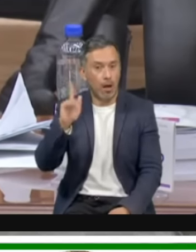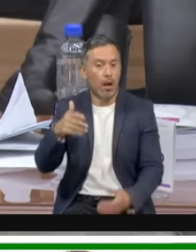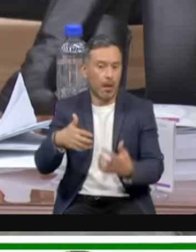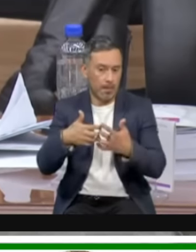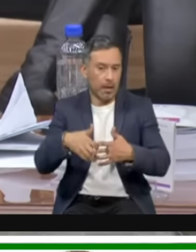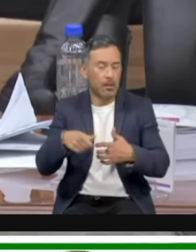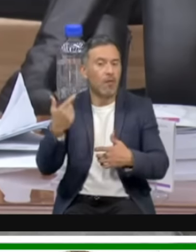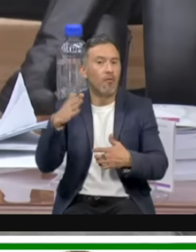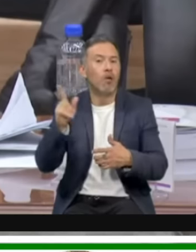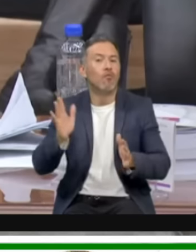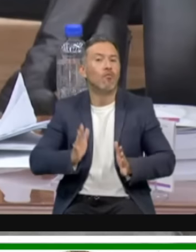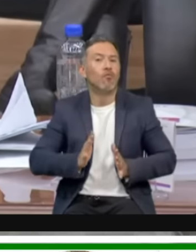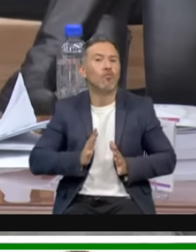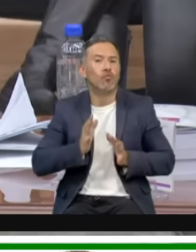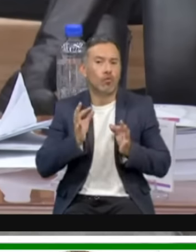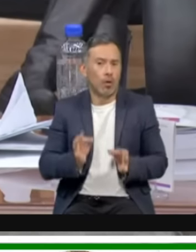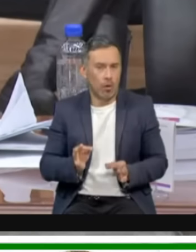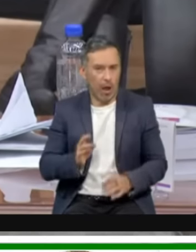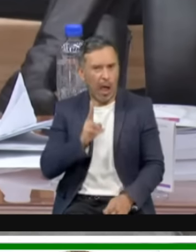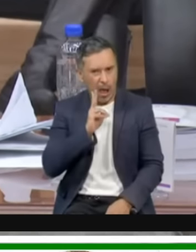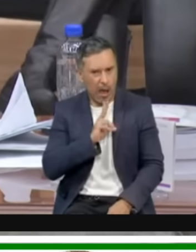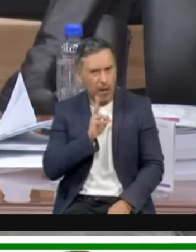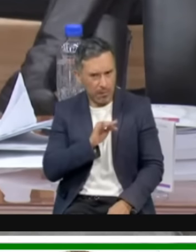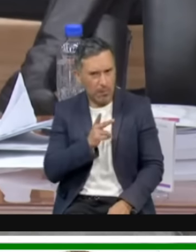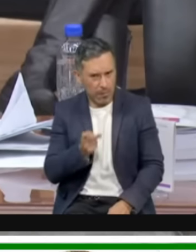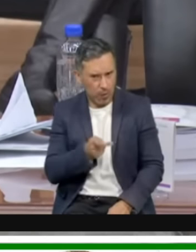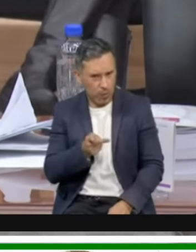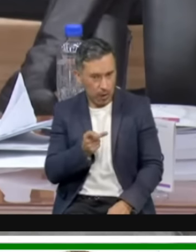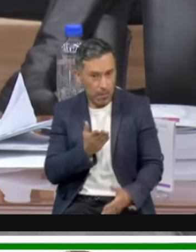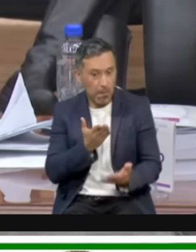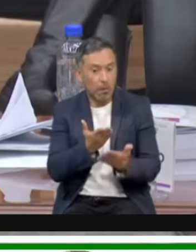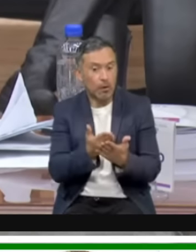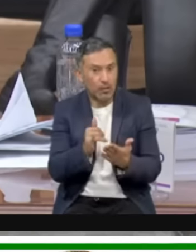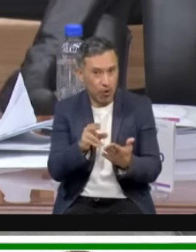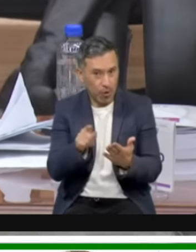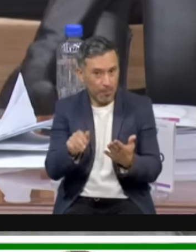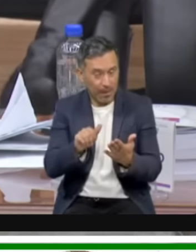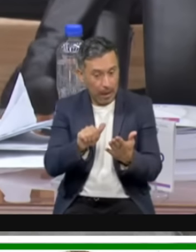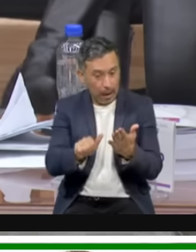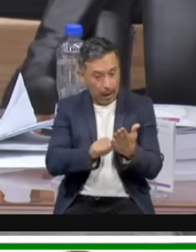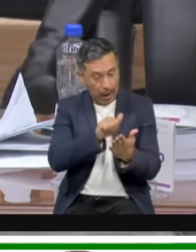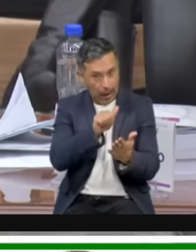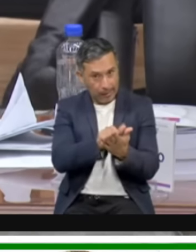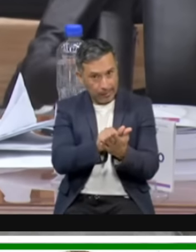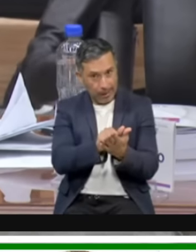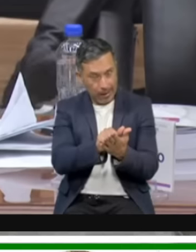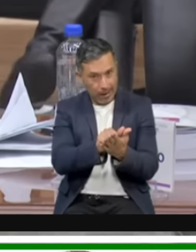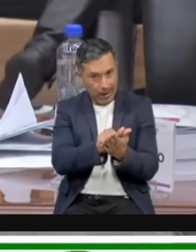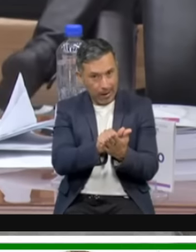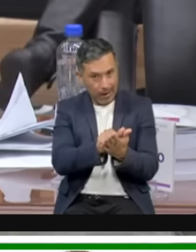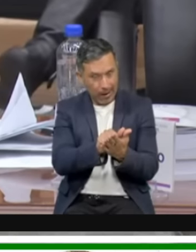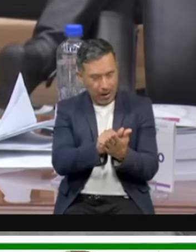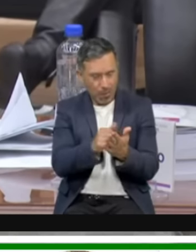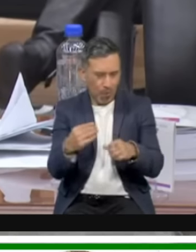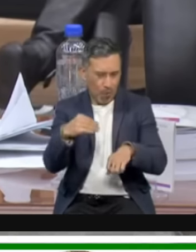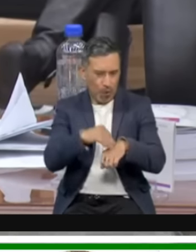empresa habría que preguntar también o dejo sobre la mesa si en el acta constitutiva de esta empresa